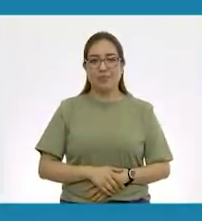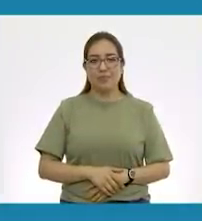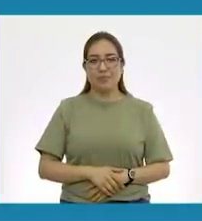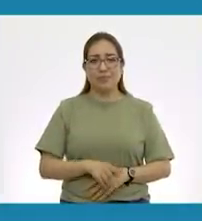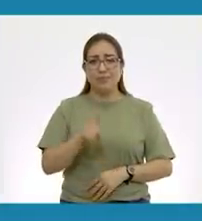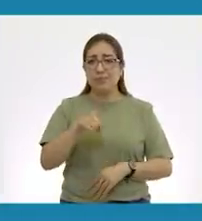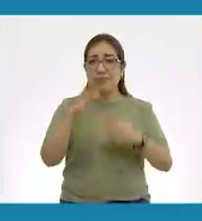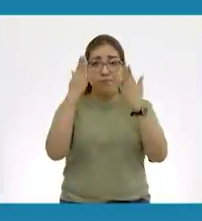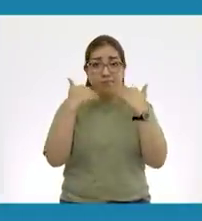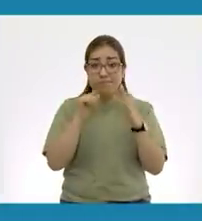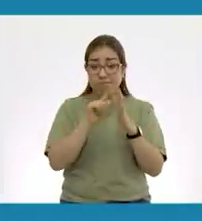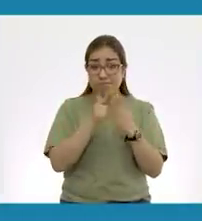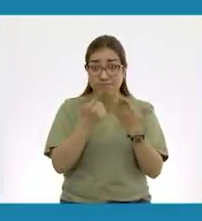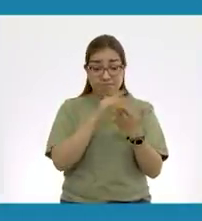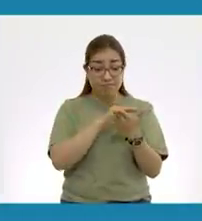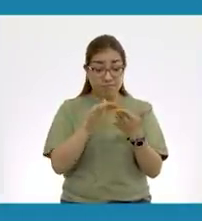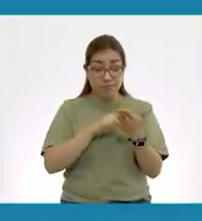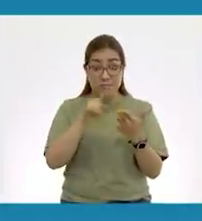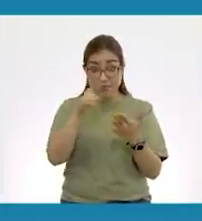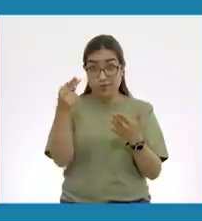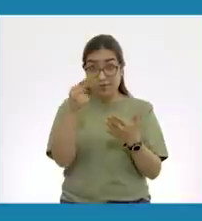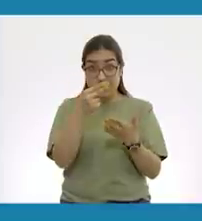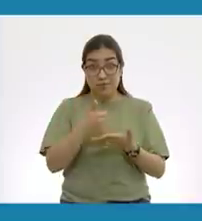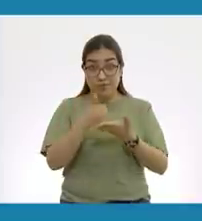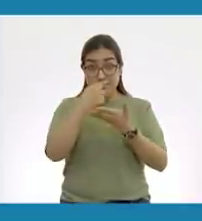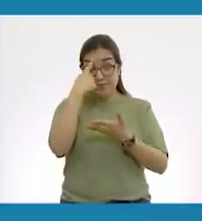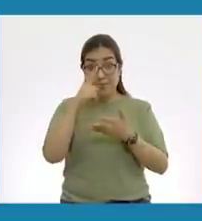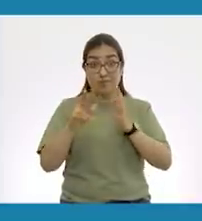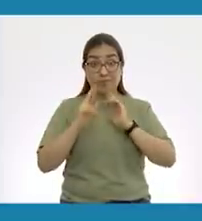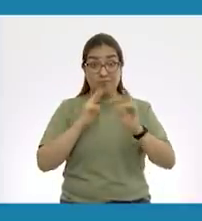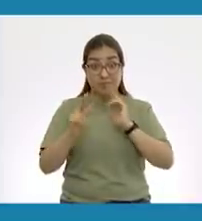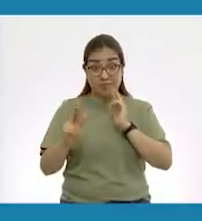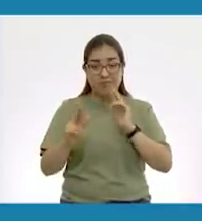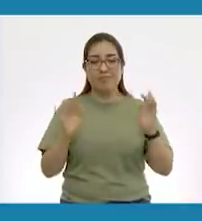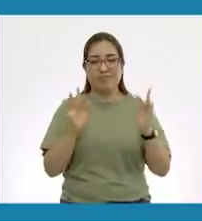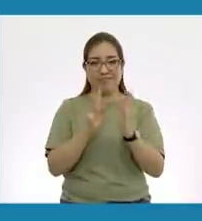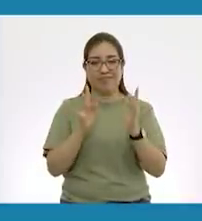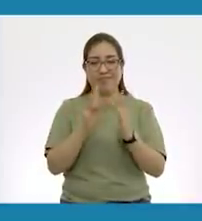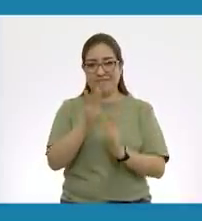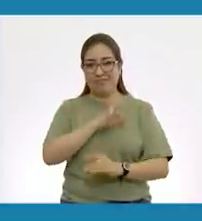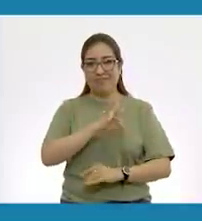Si no tienes el libro de texto o necesitas ayuda para responder las preguntas, contáctanos.